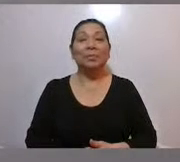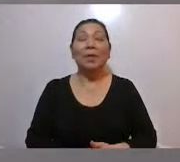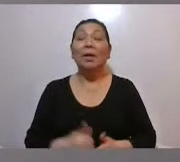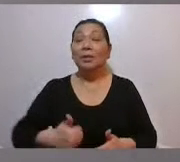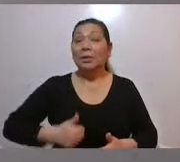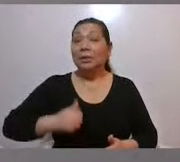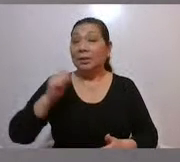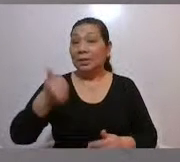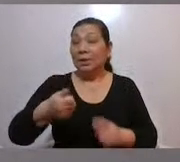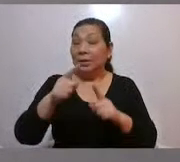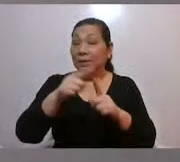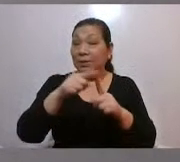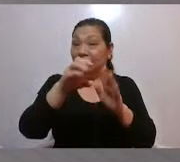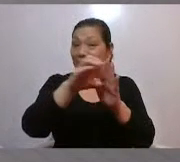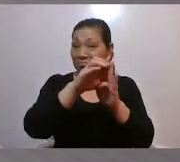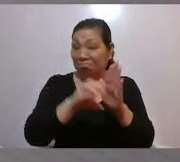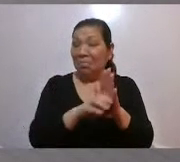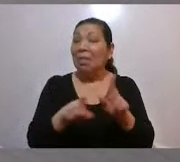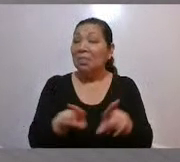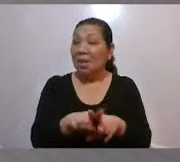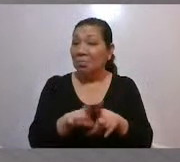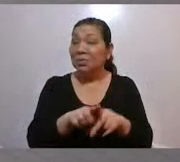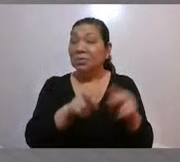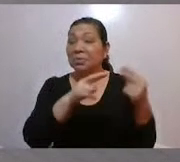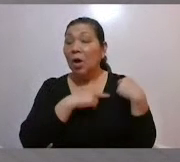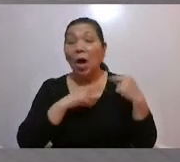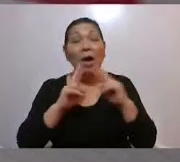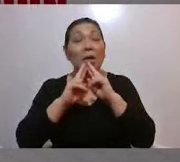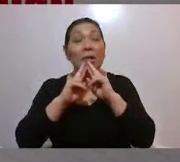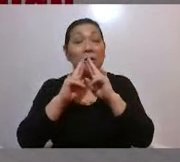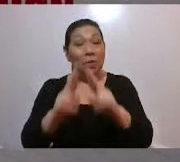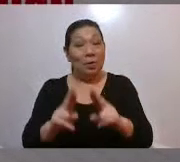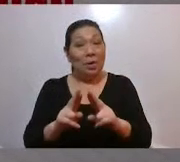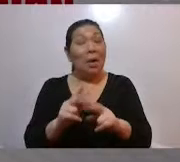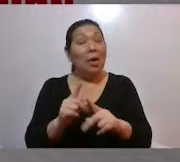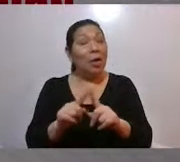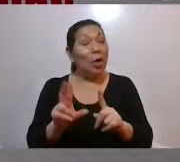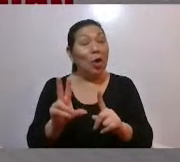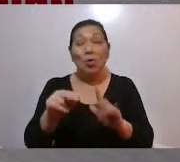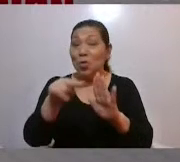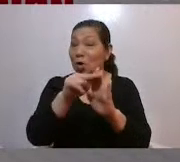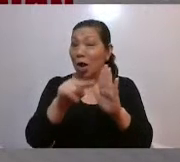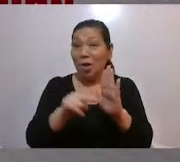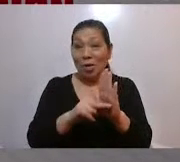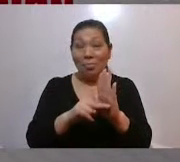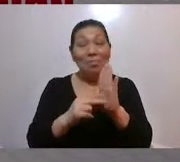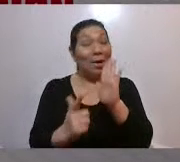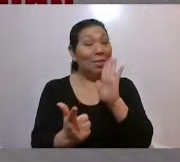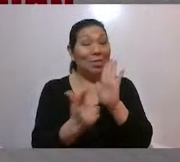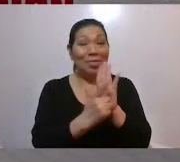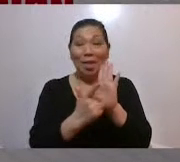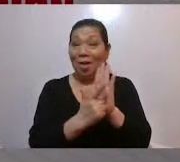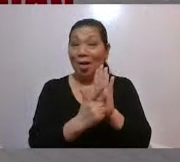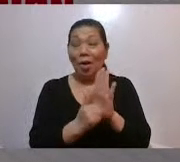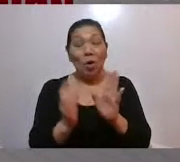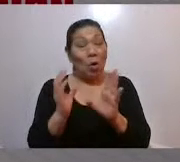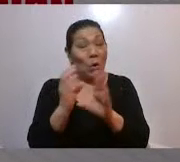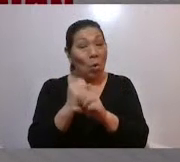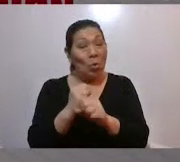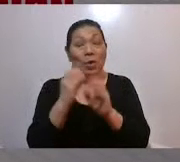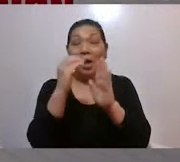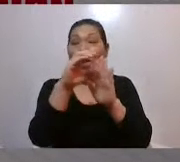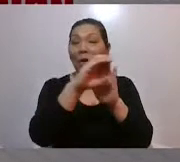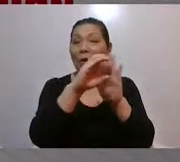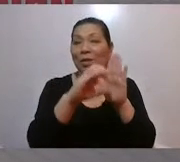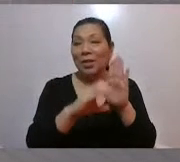instancia. Los magistrados del Tribunal Constitucional también se encargan de resolver demandas en caso que una norma con rango de ley no